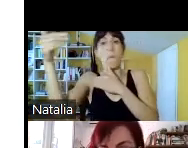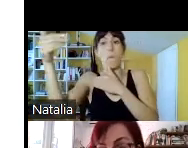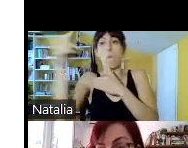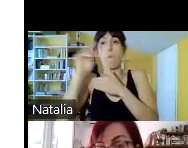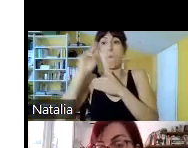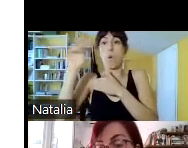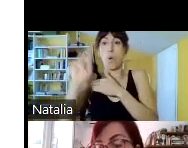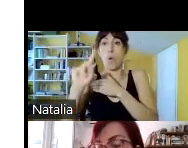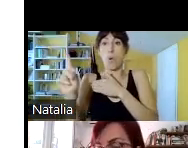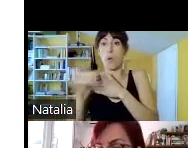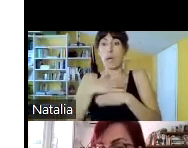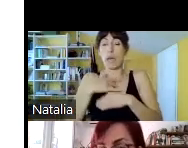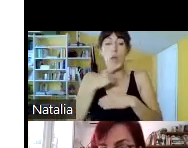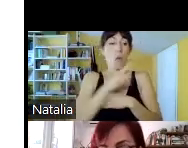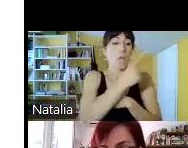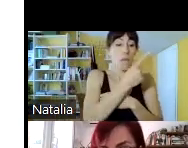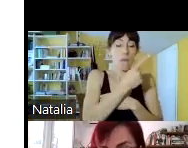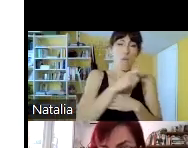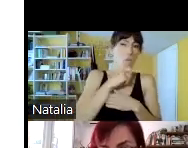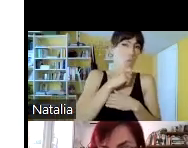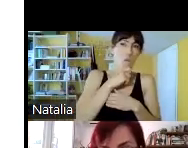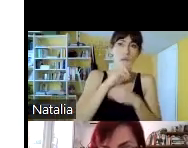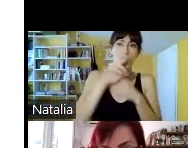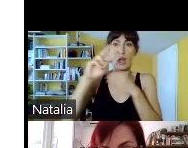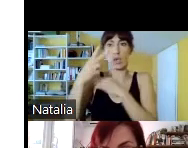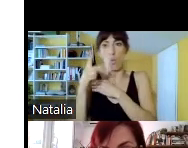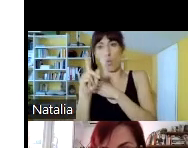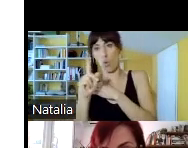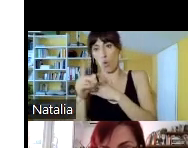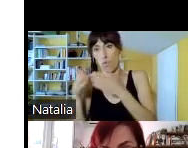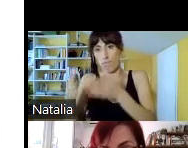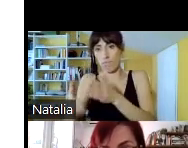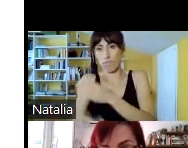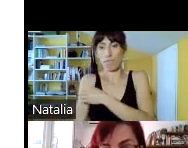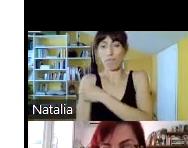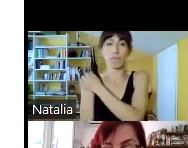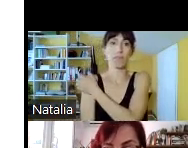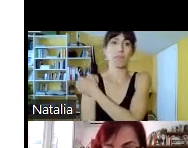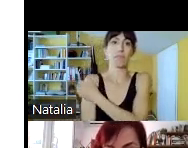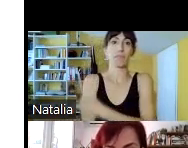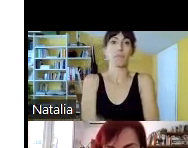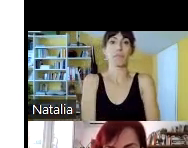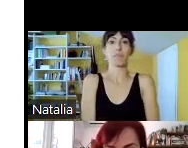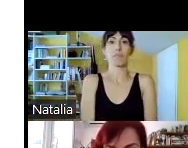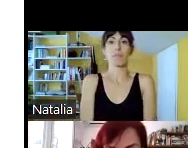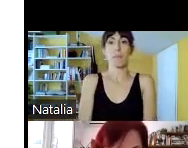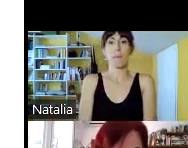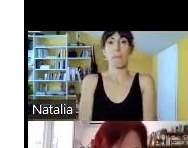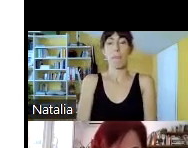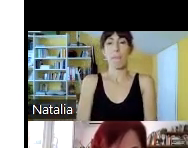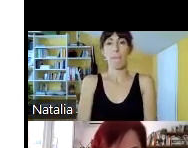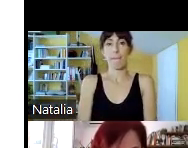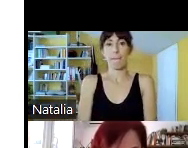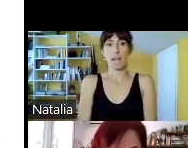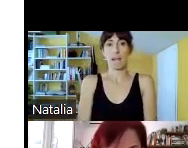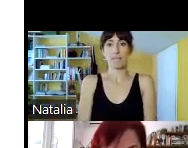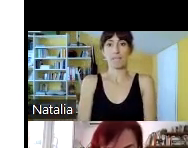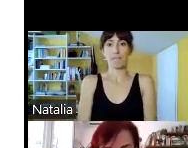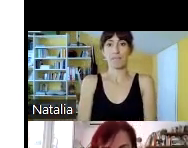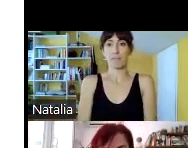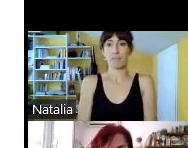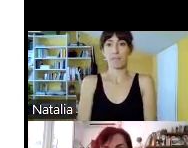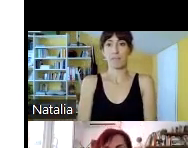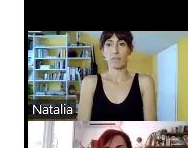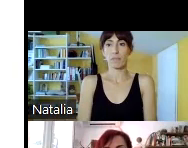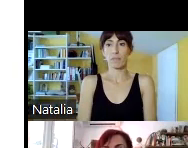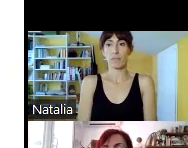primero es más difícil de abordar, pero lo segundo no, ¿no? Que es un poco lo que os voy a proponer. en un segundo